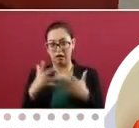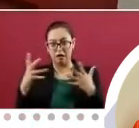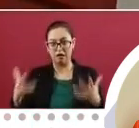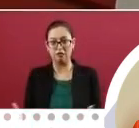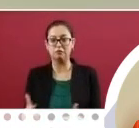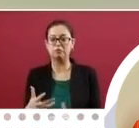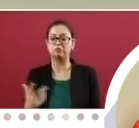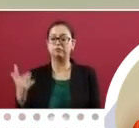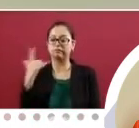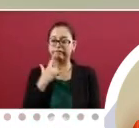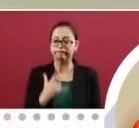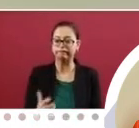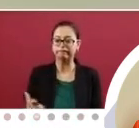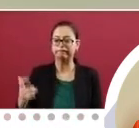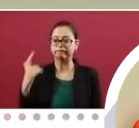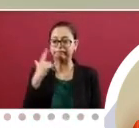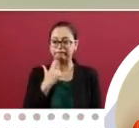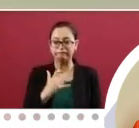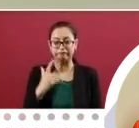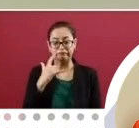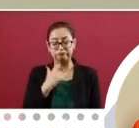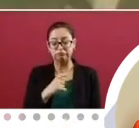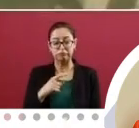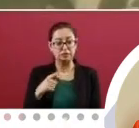de pesos. Y bueno, pues hay que recordar que